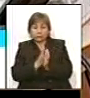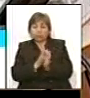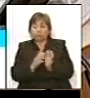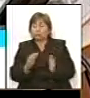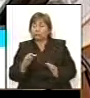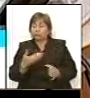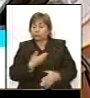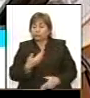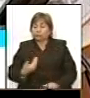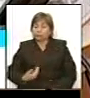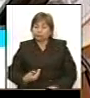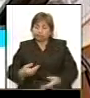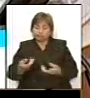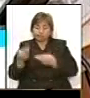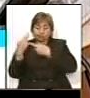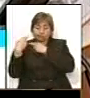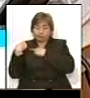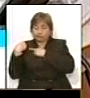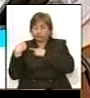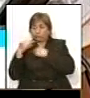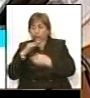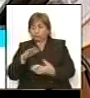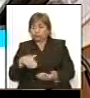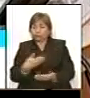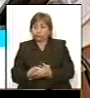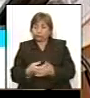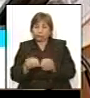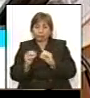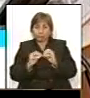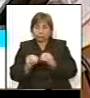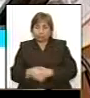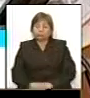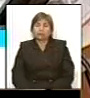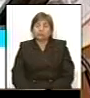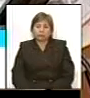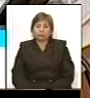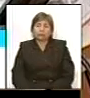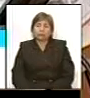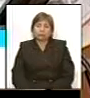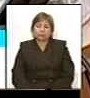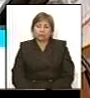y ustedes ya se encarguen de todo el procedimiento de saneamiento.